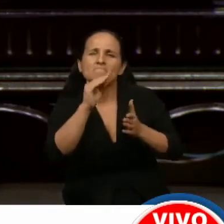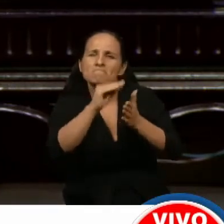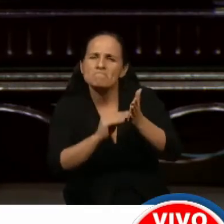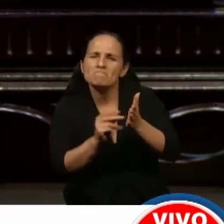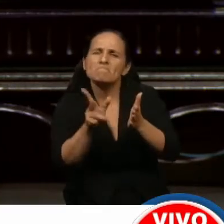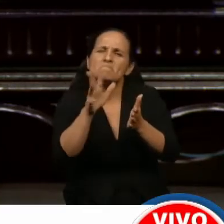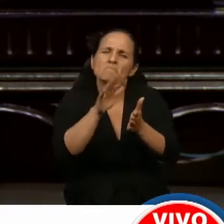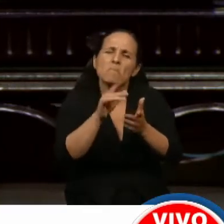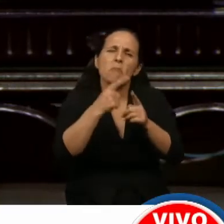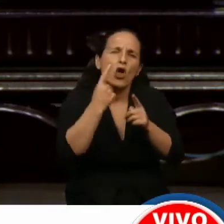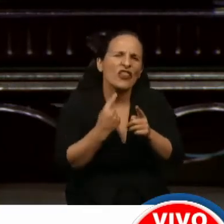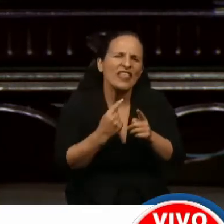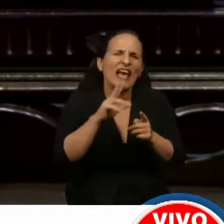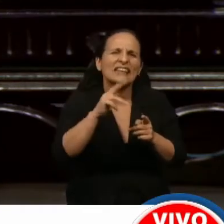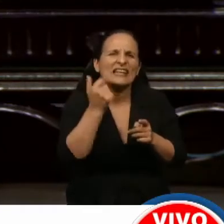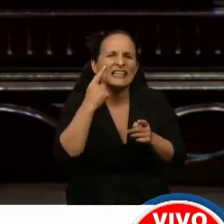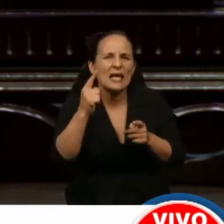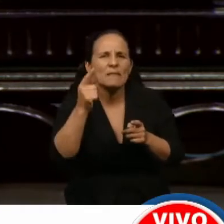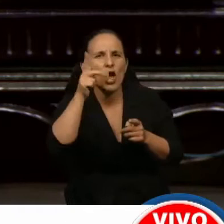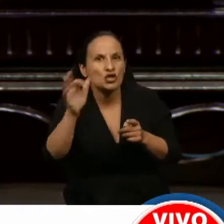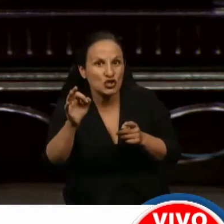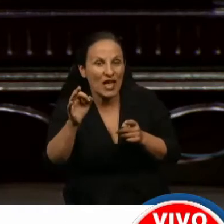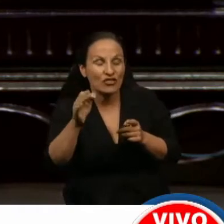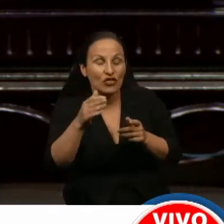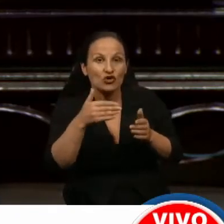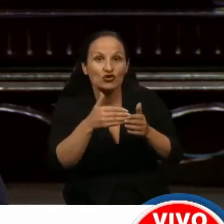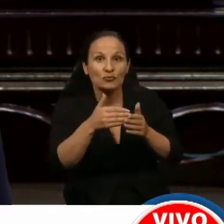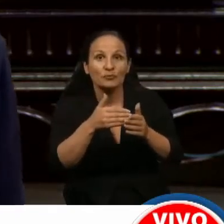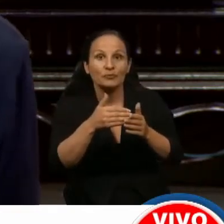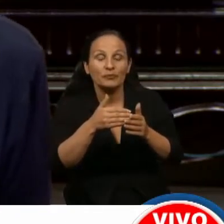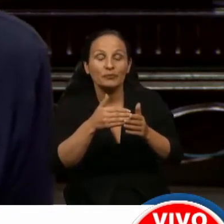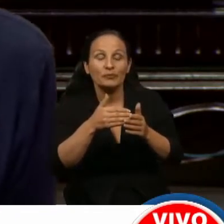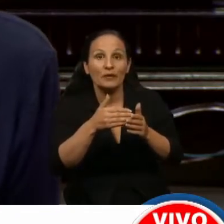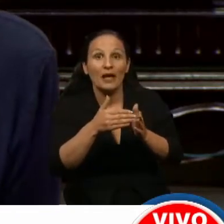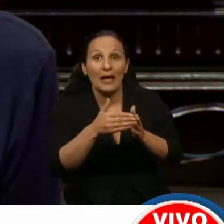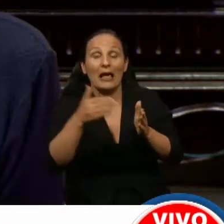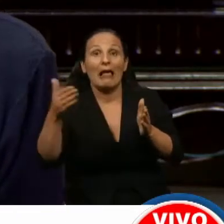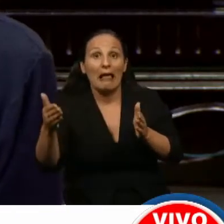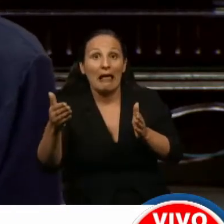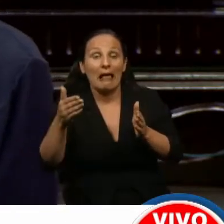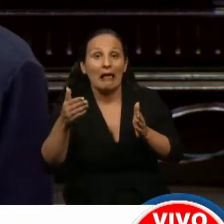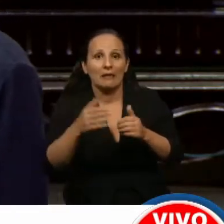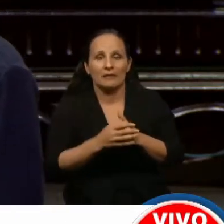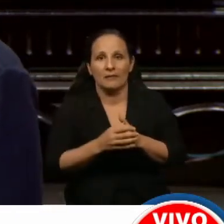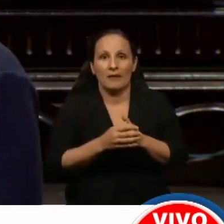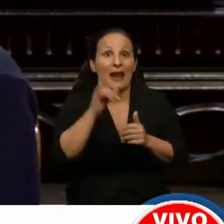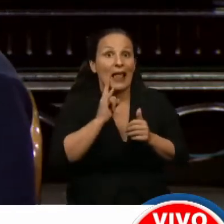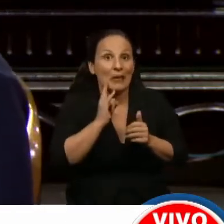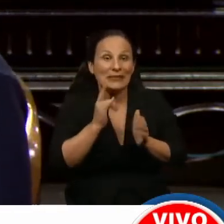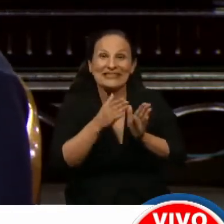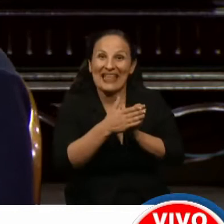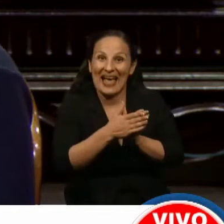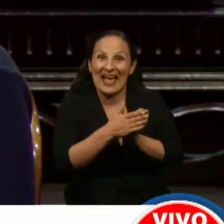diarios promediado es de 36.800, y luego de que hace esta